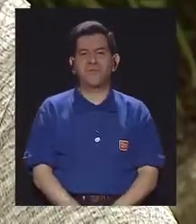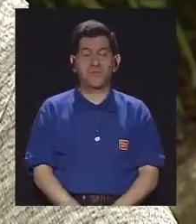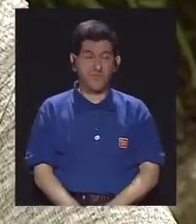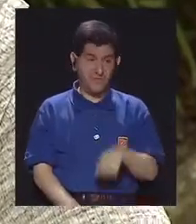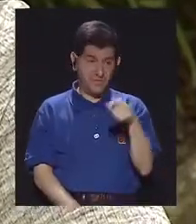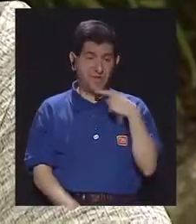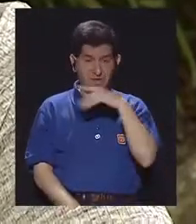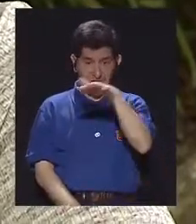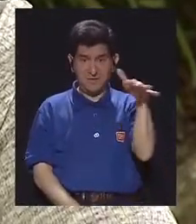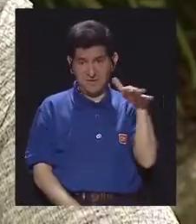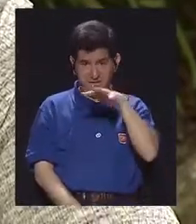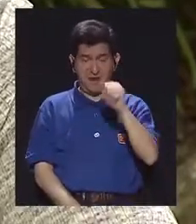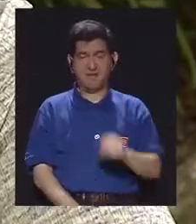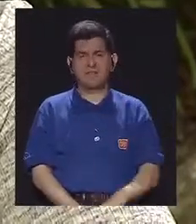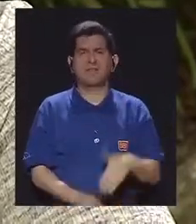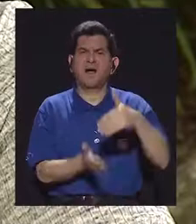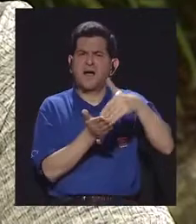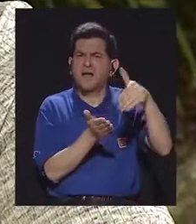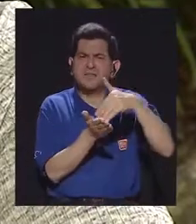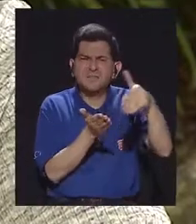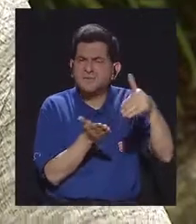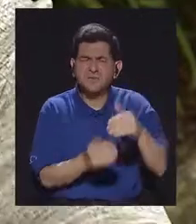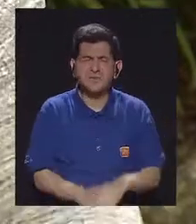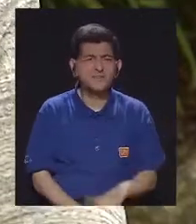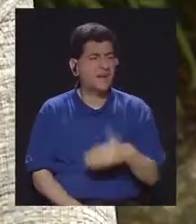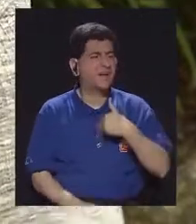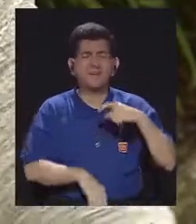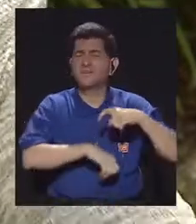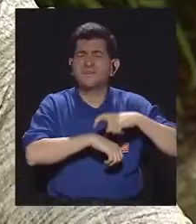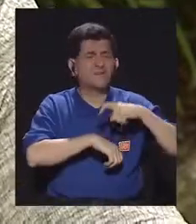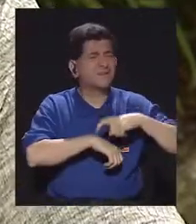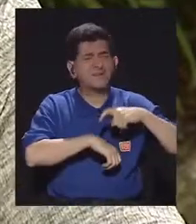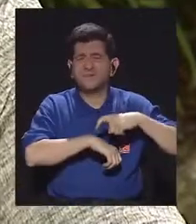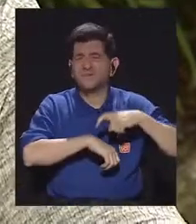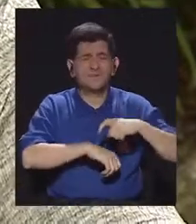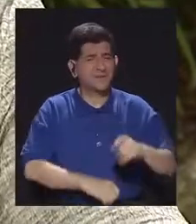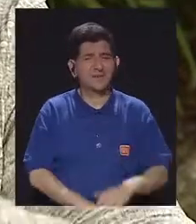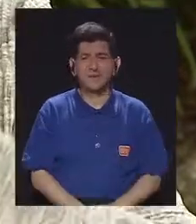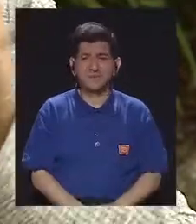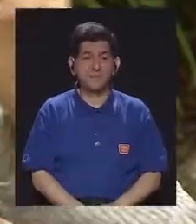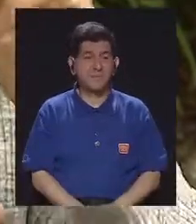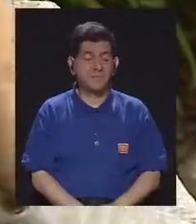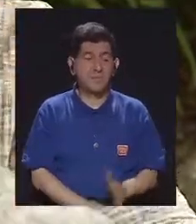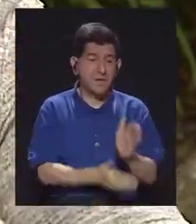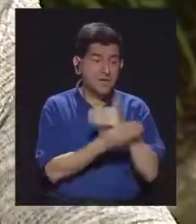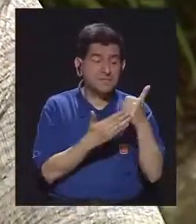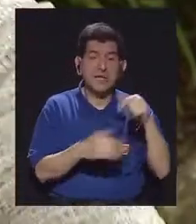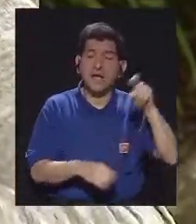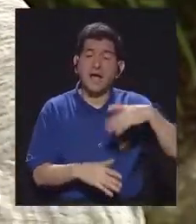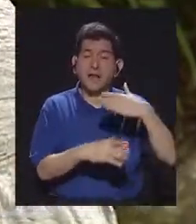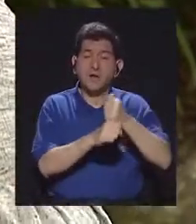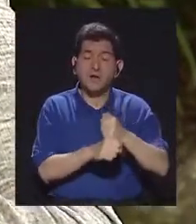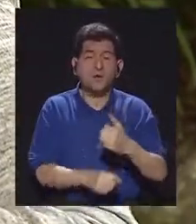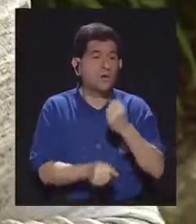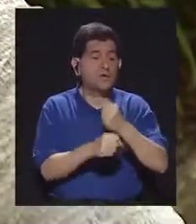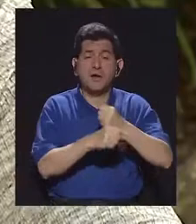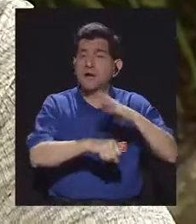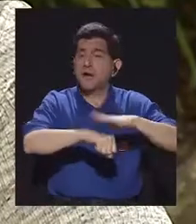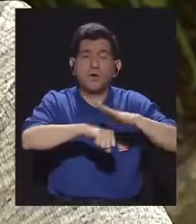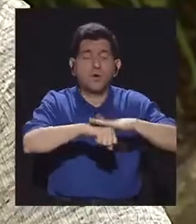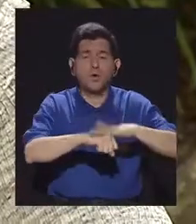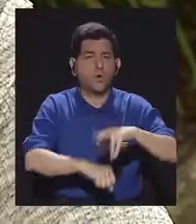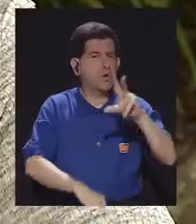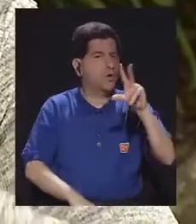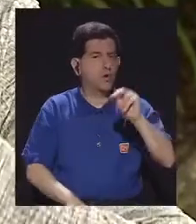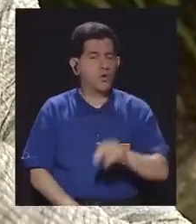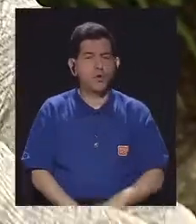Y eso es una realidad. Excusas como que es que no tengo tiempo, es que tengo que hacer tal cosa, es que el trabajo no me lo permite.